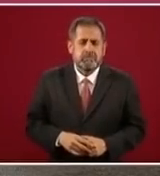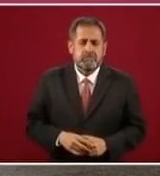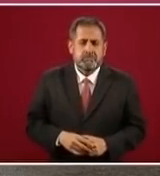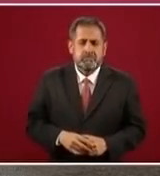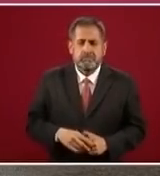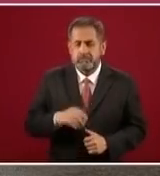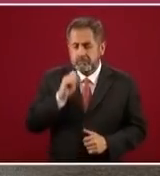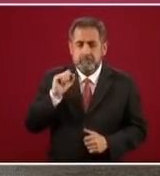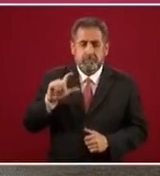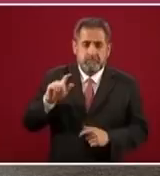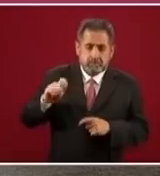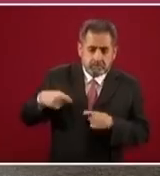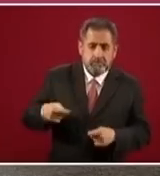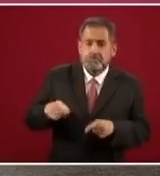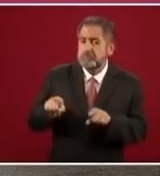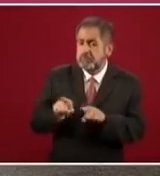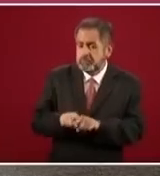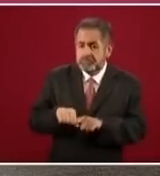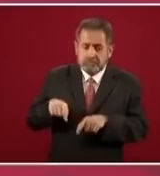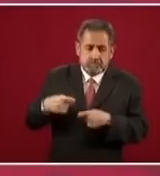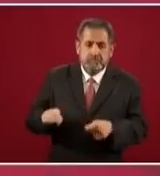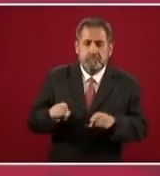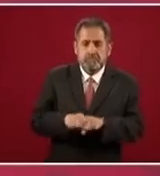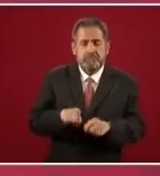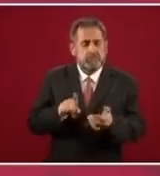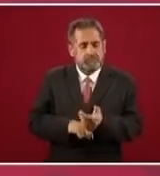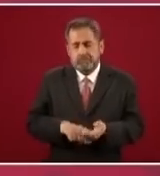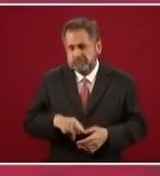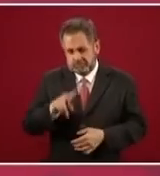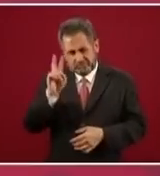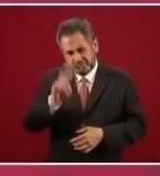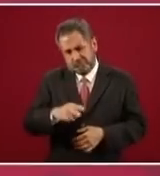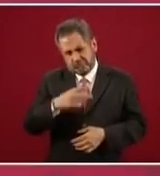y le siguieron. Es para decirlo